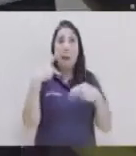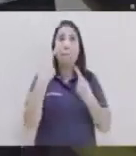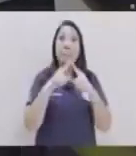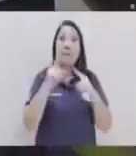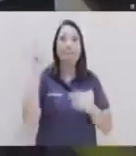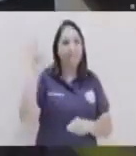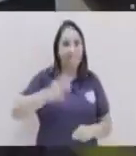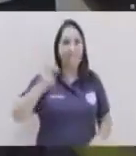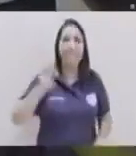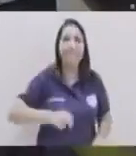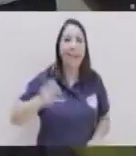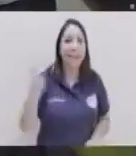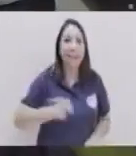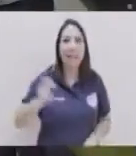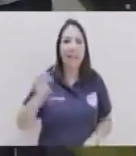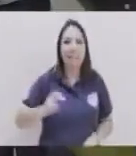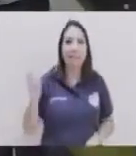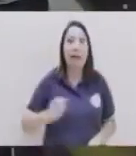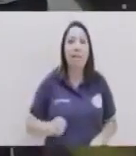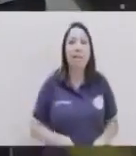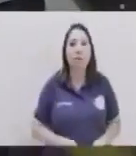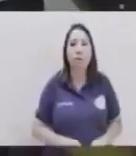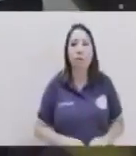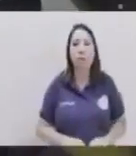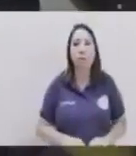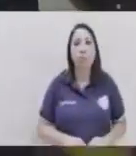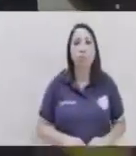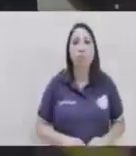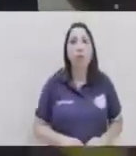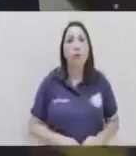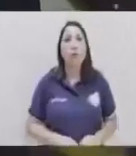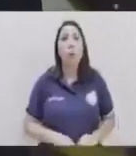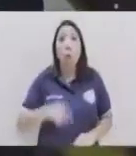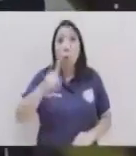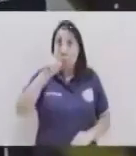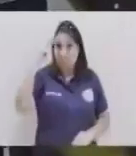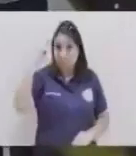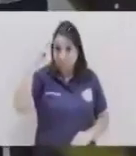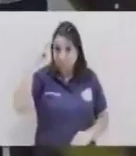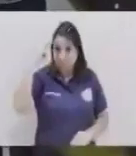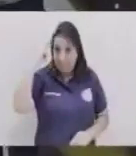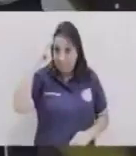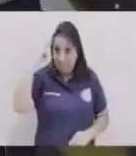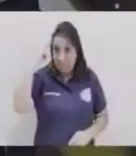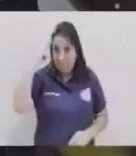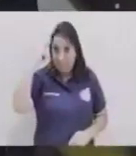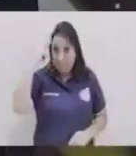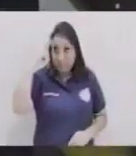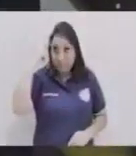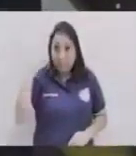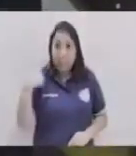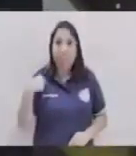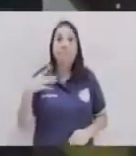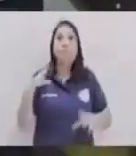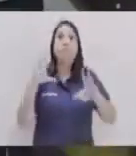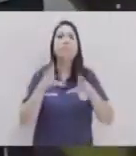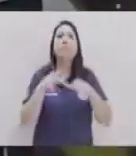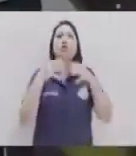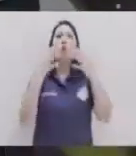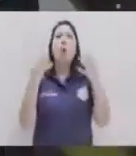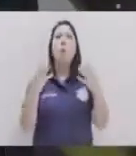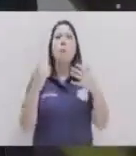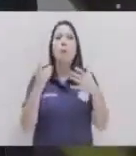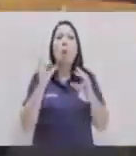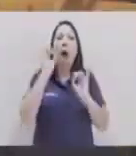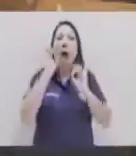es necesario poder hacer un recordatorio de la conceptualización